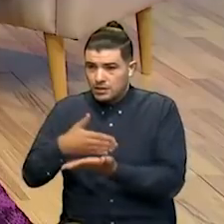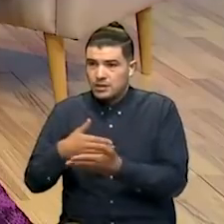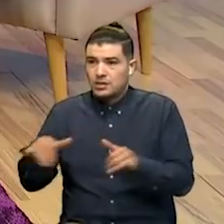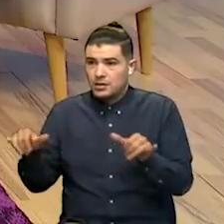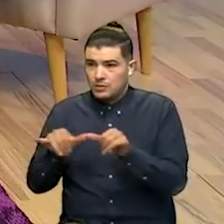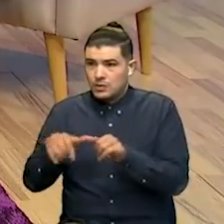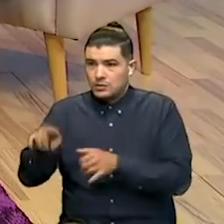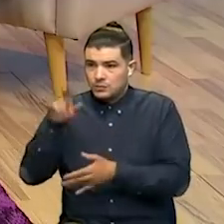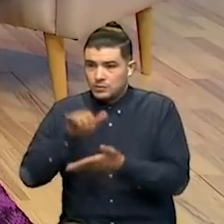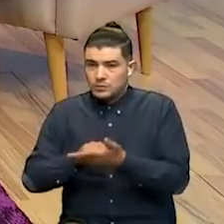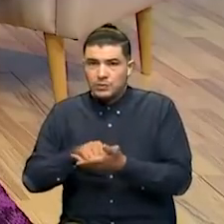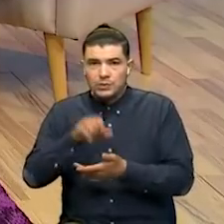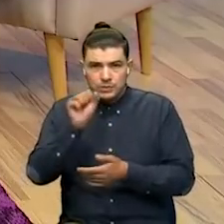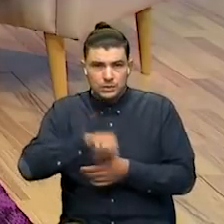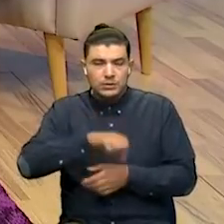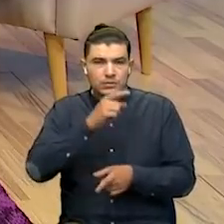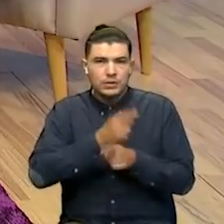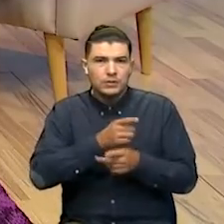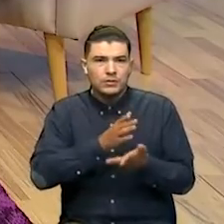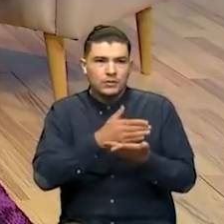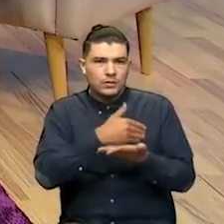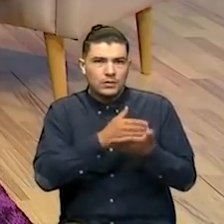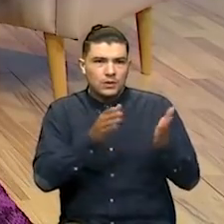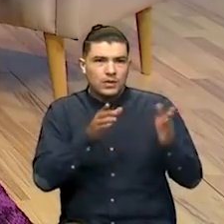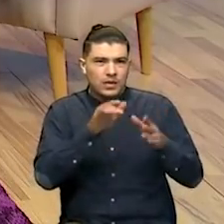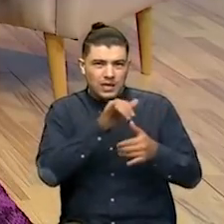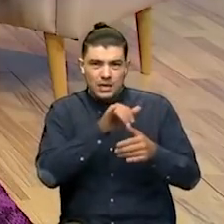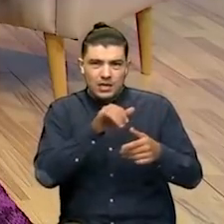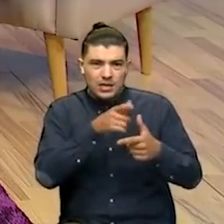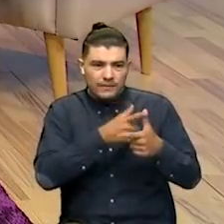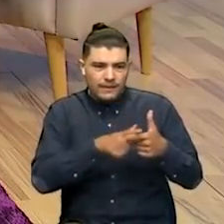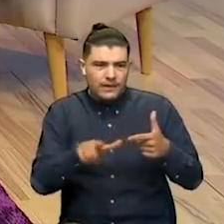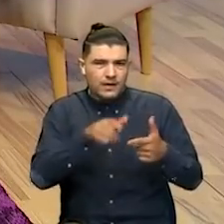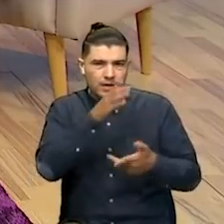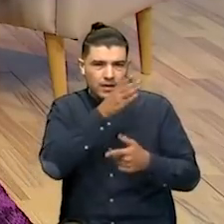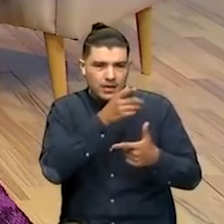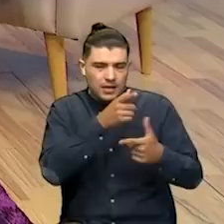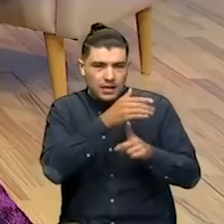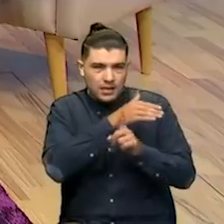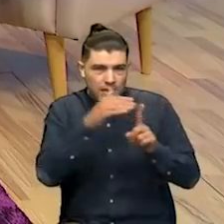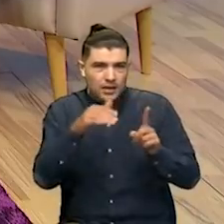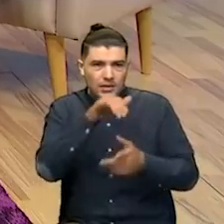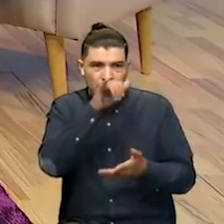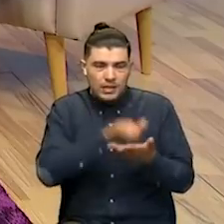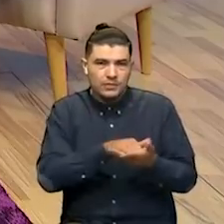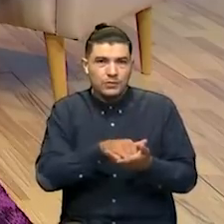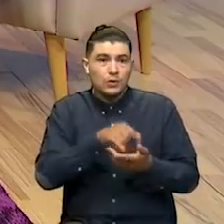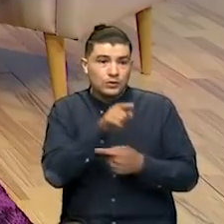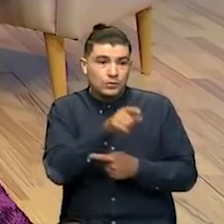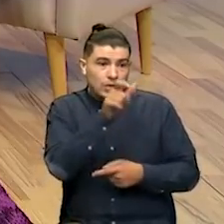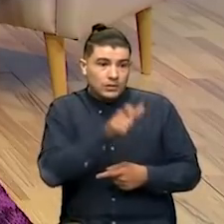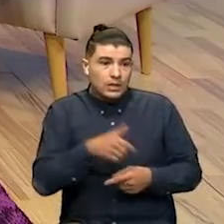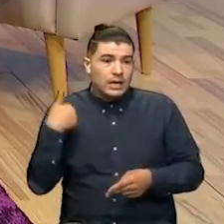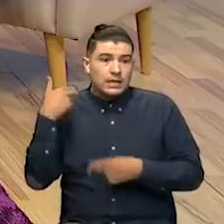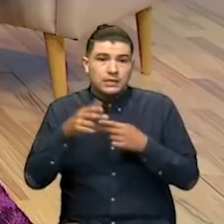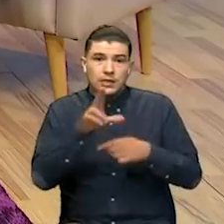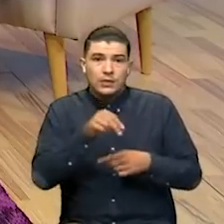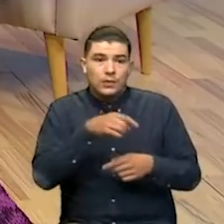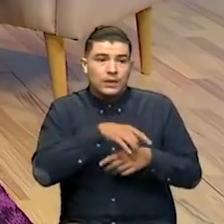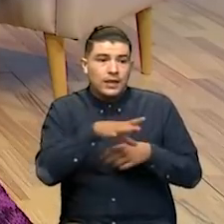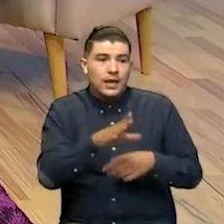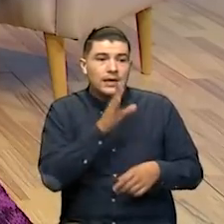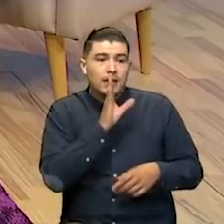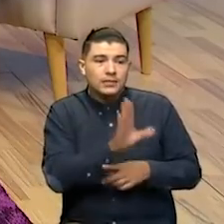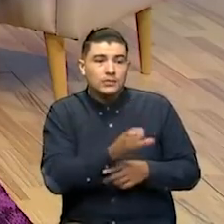bienes? Sí, señor, se repartirían partes iguales porque el causante, como no dijo a quién específicamente se los iba a dejar, pues simplemente se hace